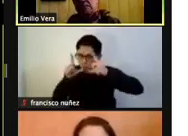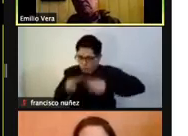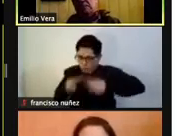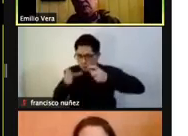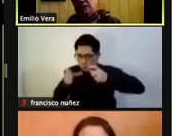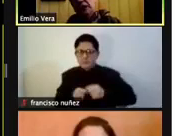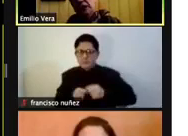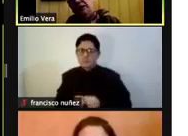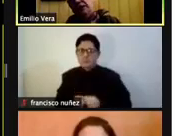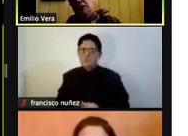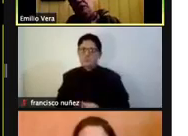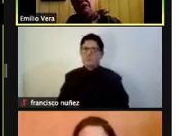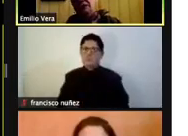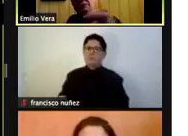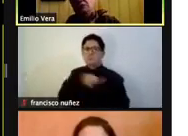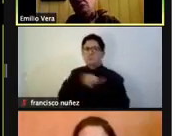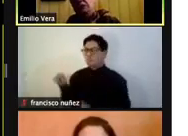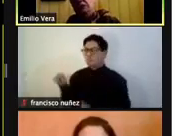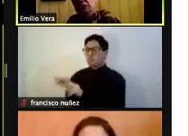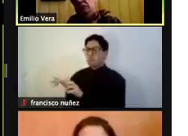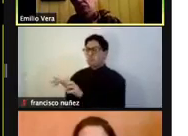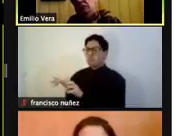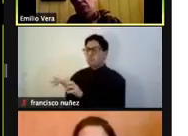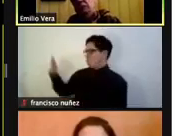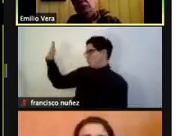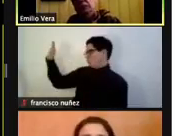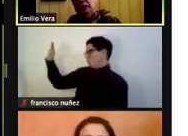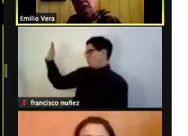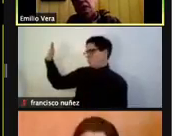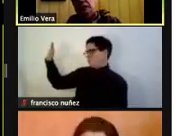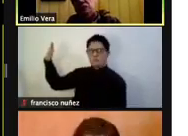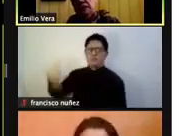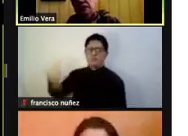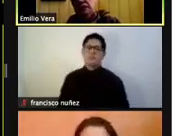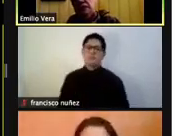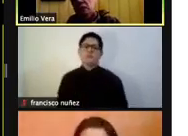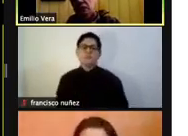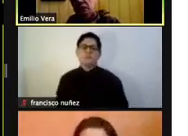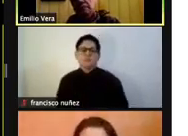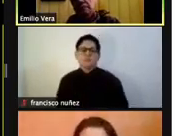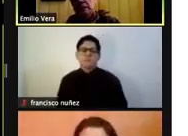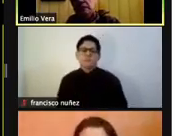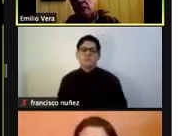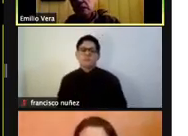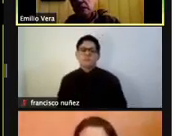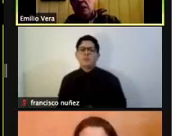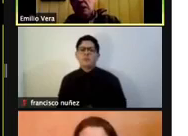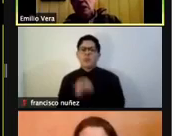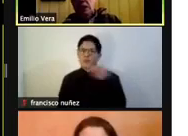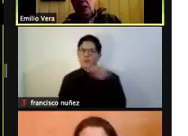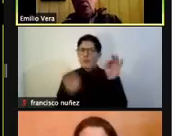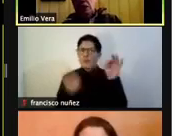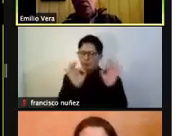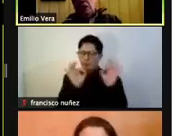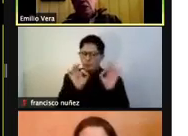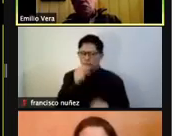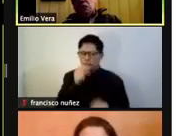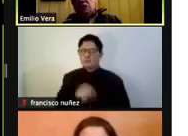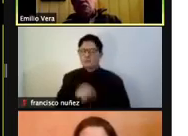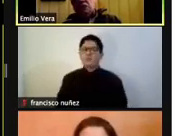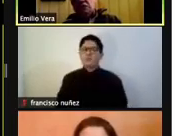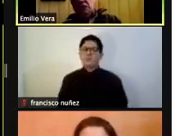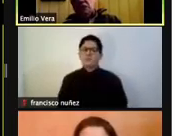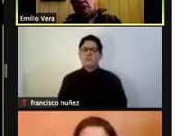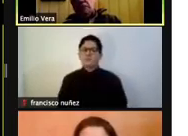poquito explicado, pero no me voy a poner a esos detalles ahora. Y entonces se